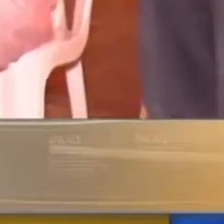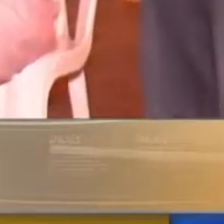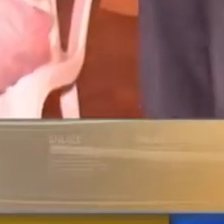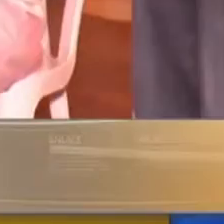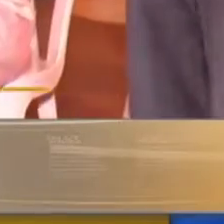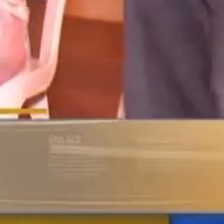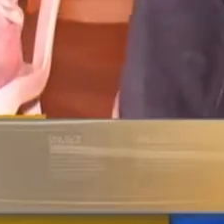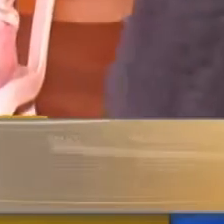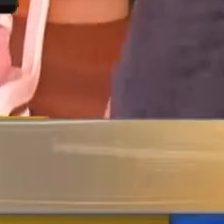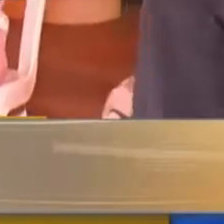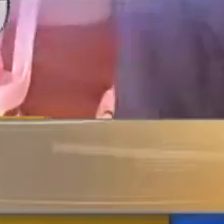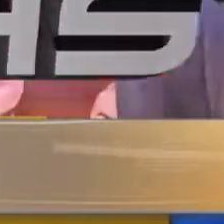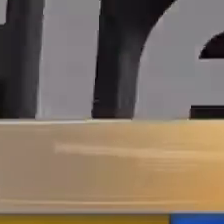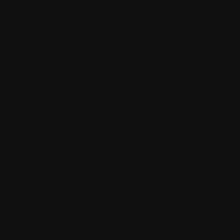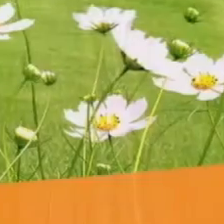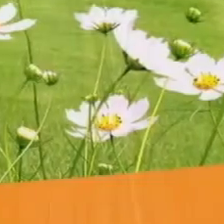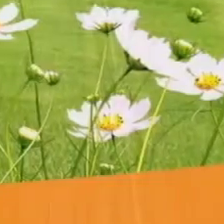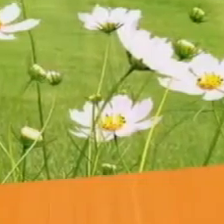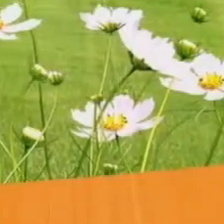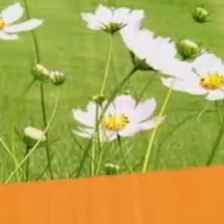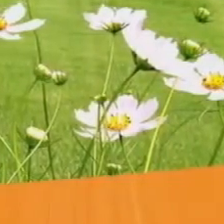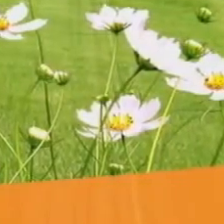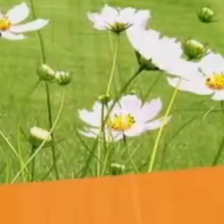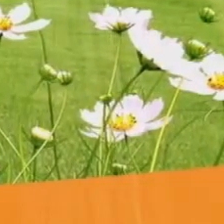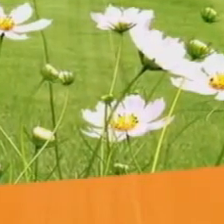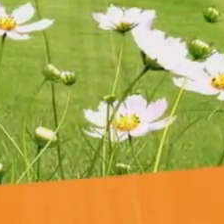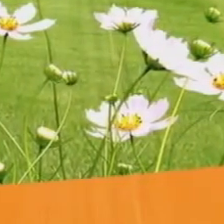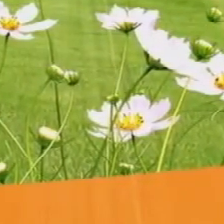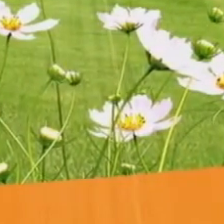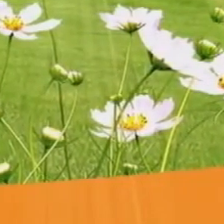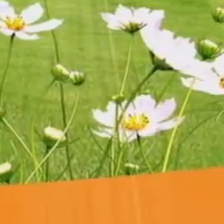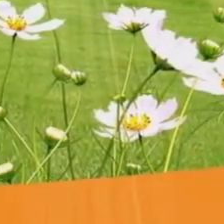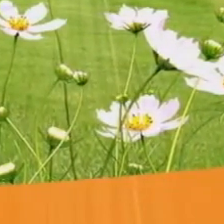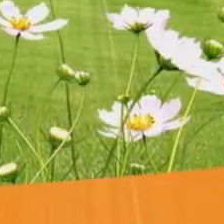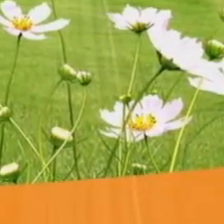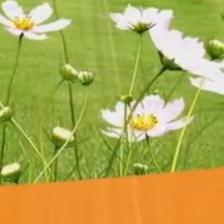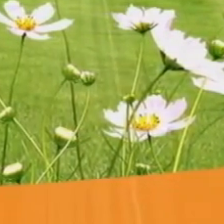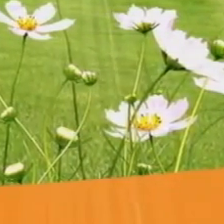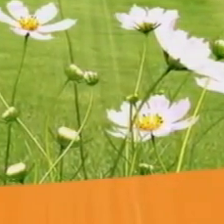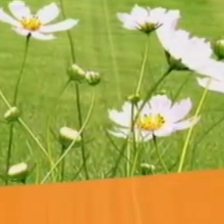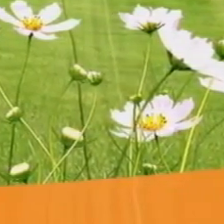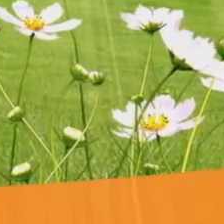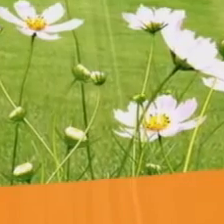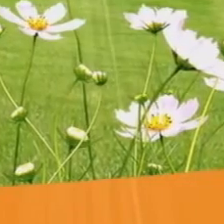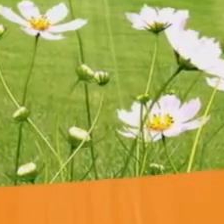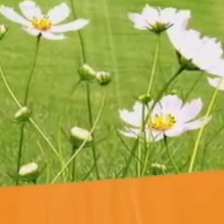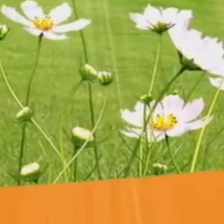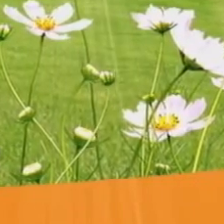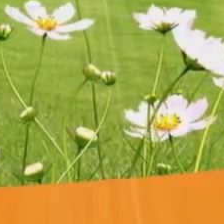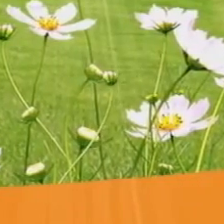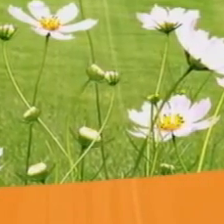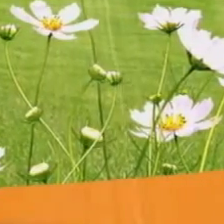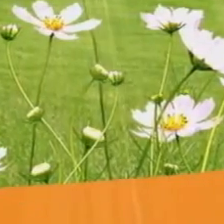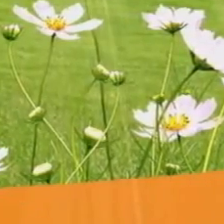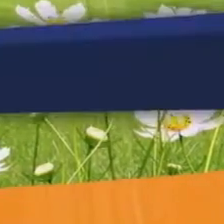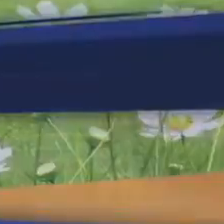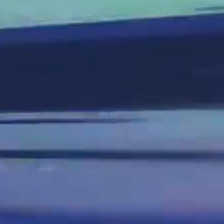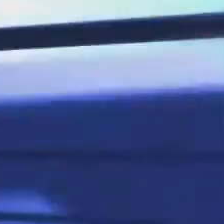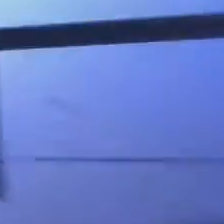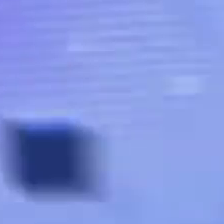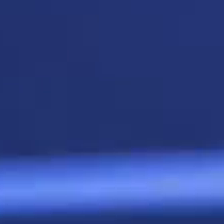Flauta de Millo en Morroa, Sucre. Con el patrocinio de Barzol Ecológico, Barzol Aroma, Delicias, líder en limpieza.